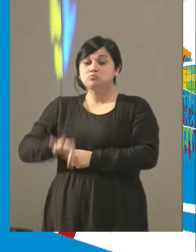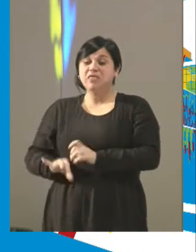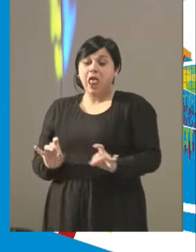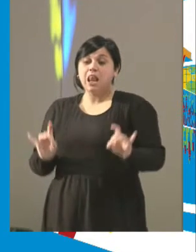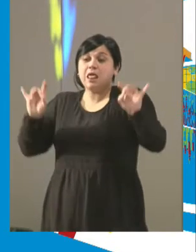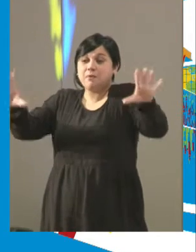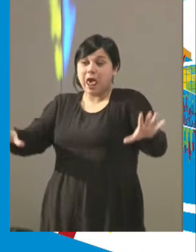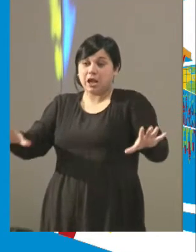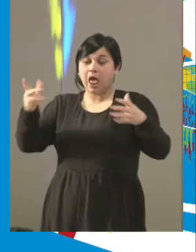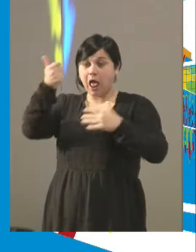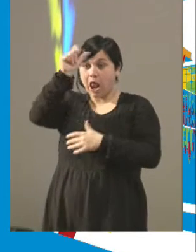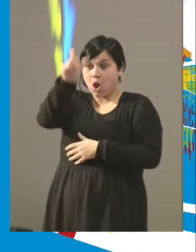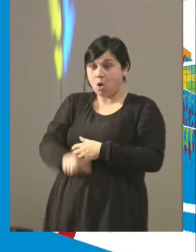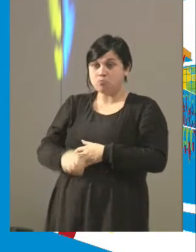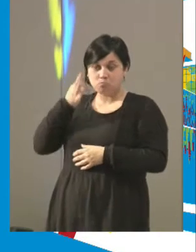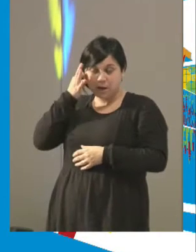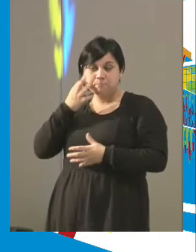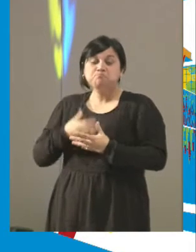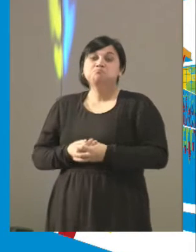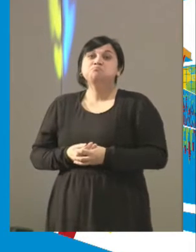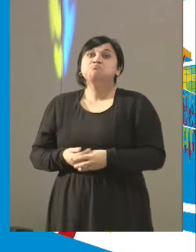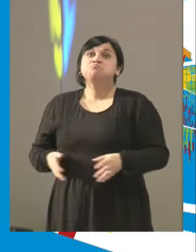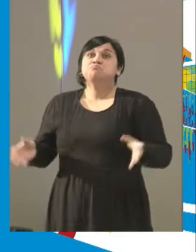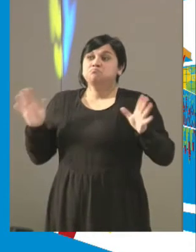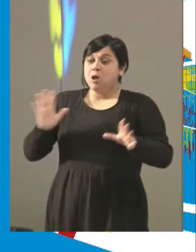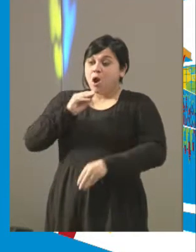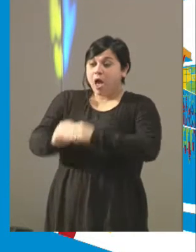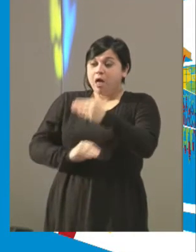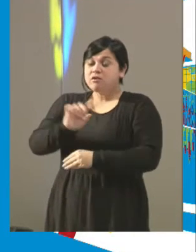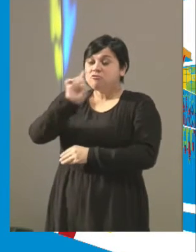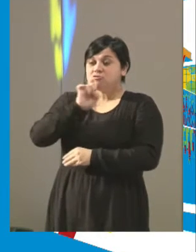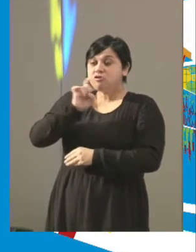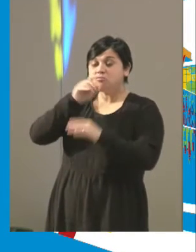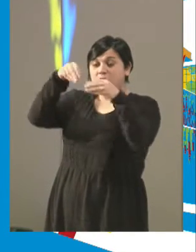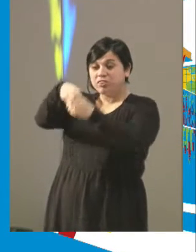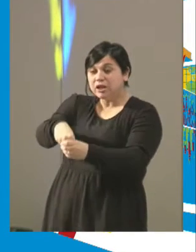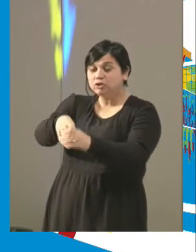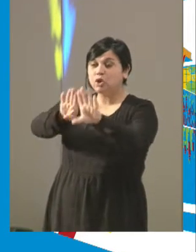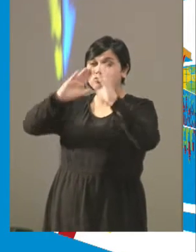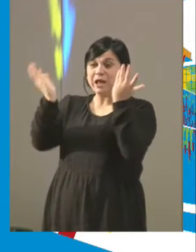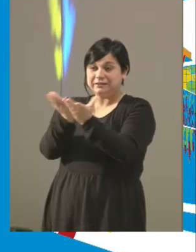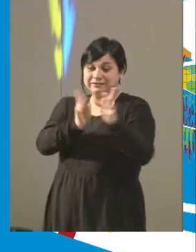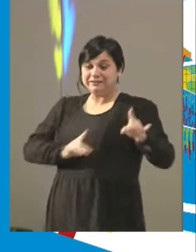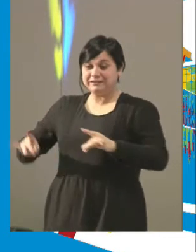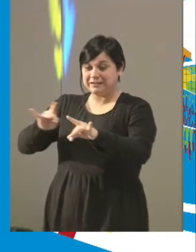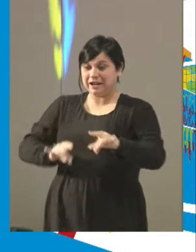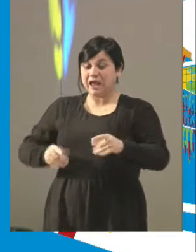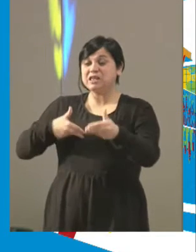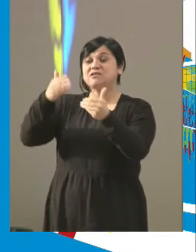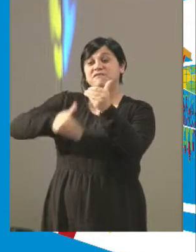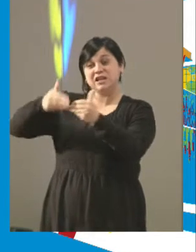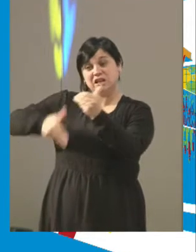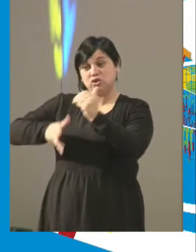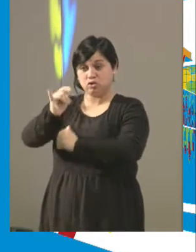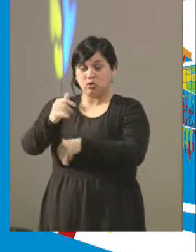al hombre, ¿no? Pero para hacerlo, lo tiene que hacer dentro de un ecosistema de un planeta Tierra que es finito.